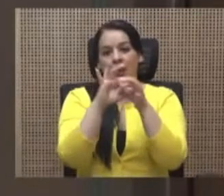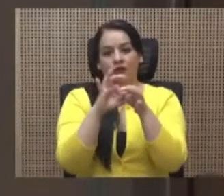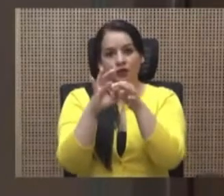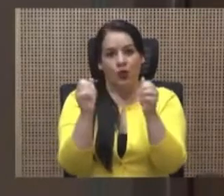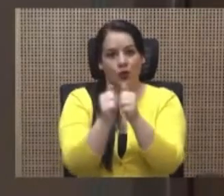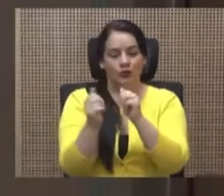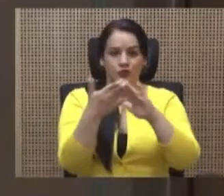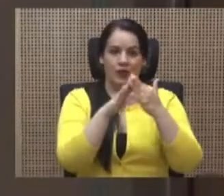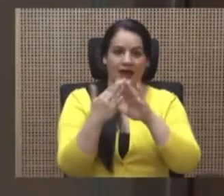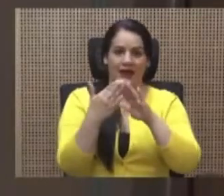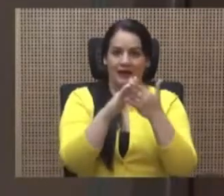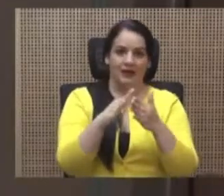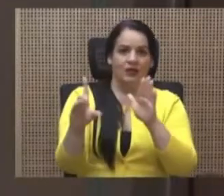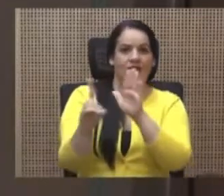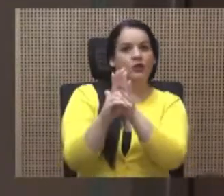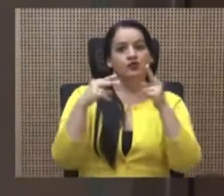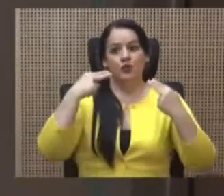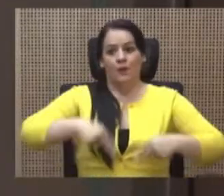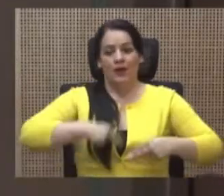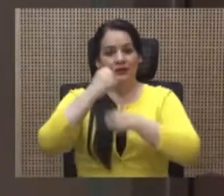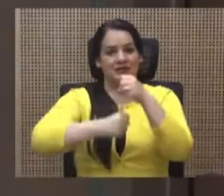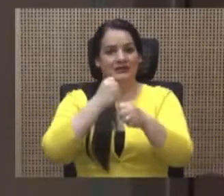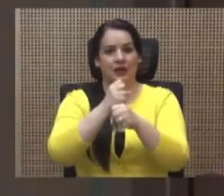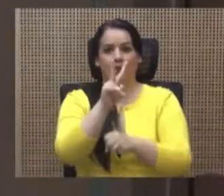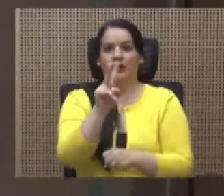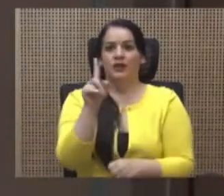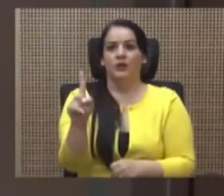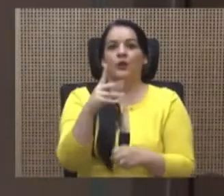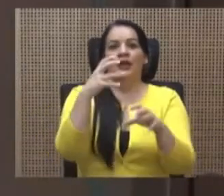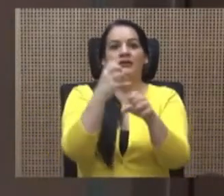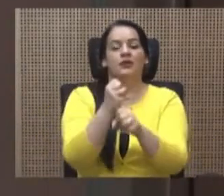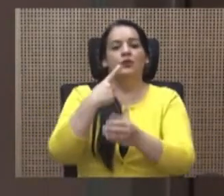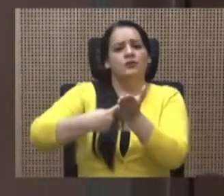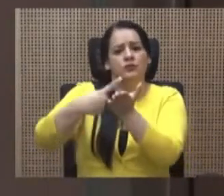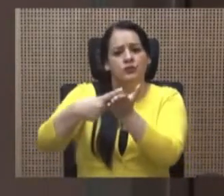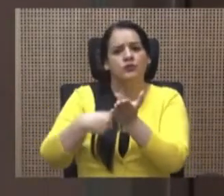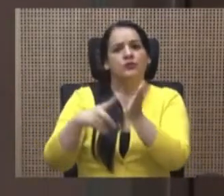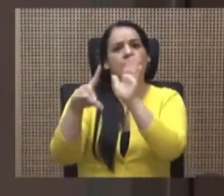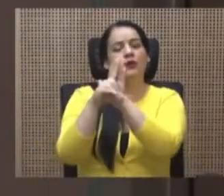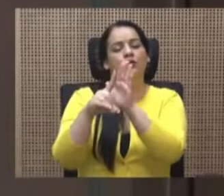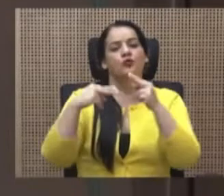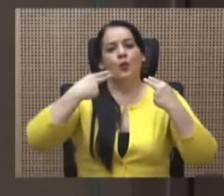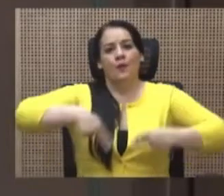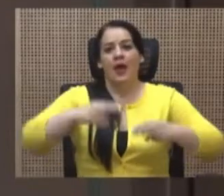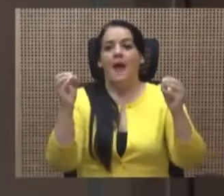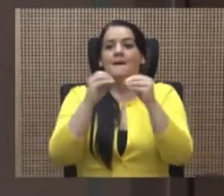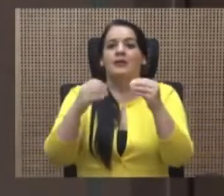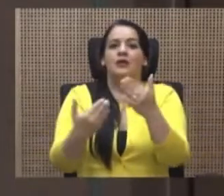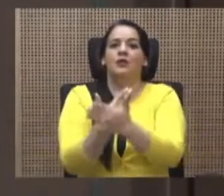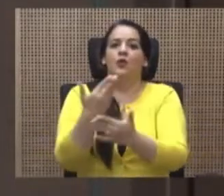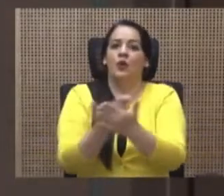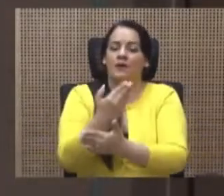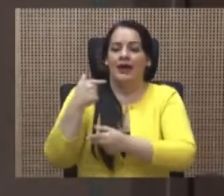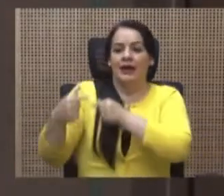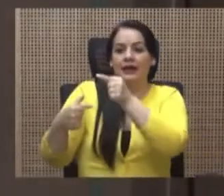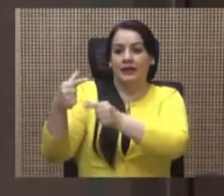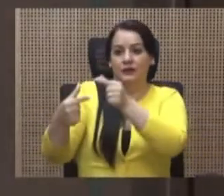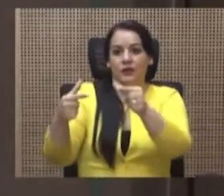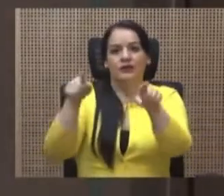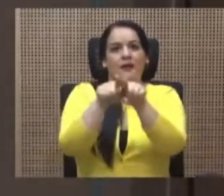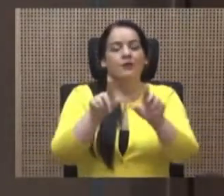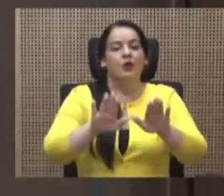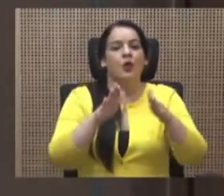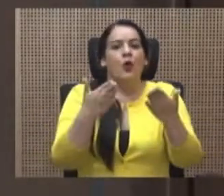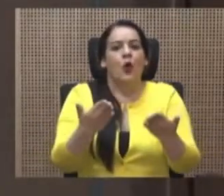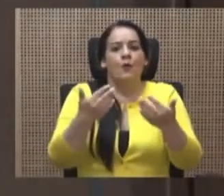derechos humanos del siglo 21 sobre todo generando una discusión sobre los derechos humanos de las nuevas generaciones y como en el